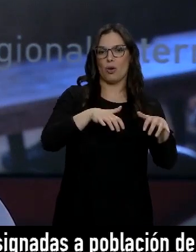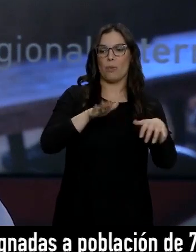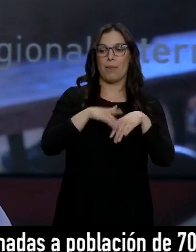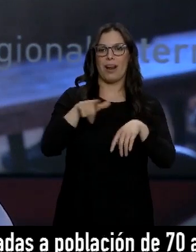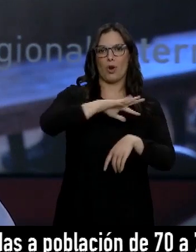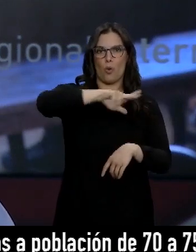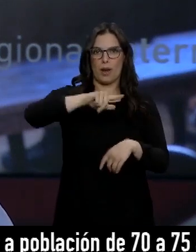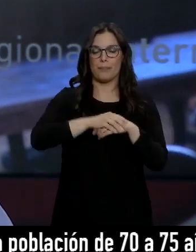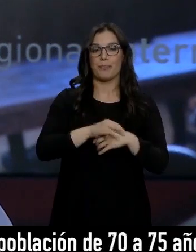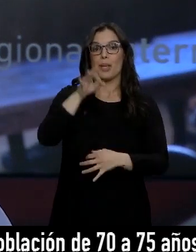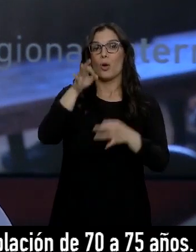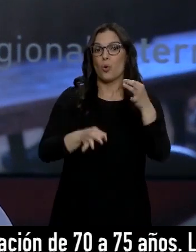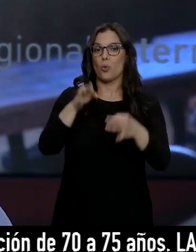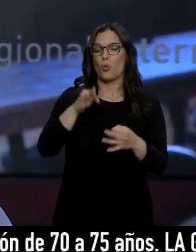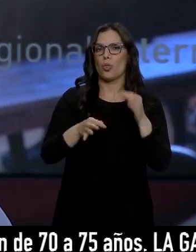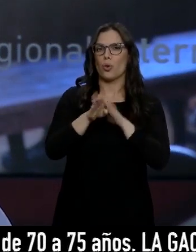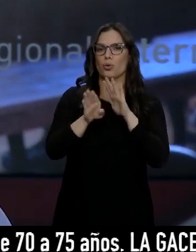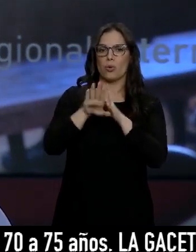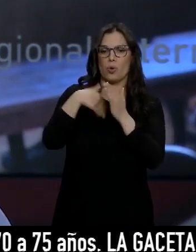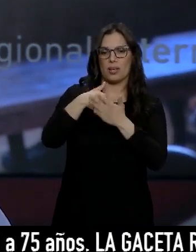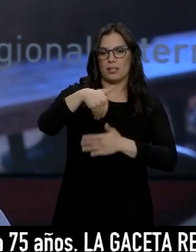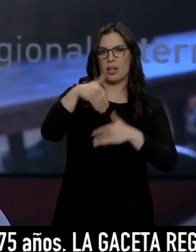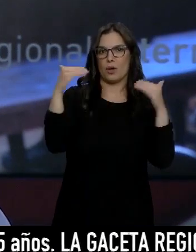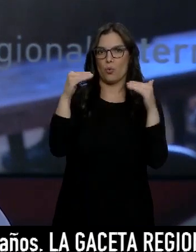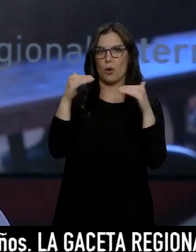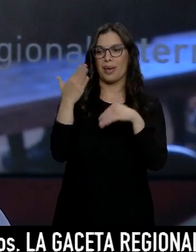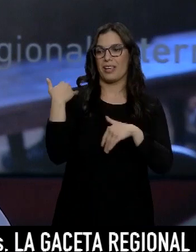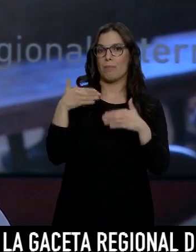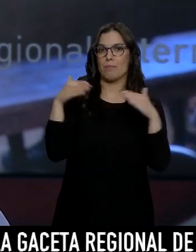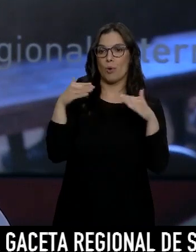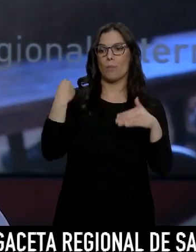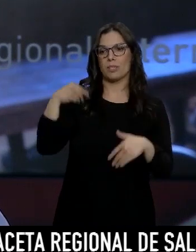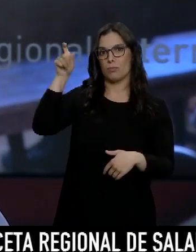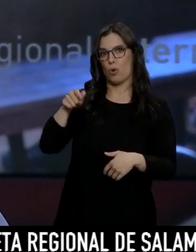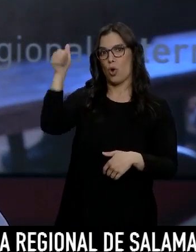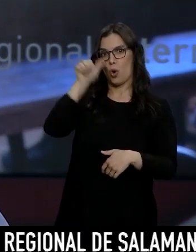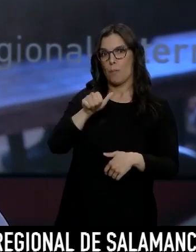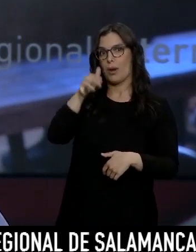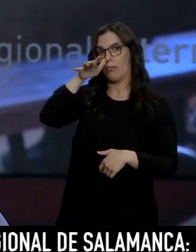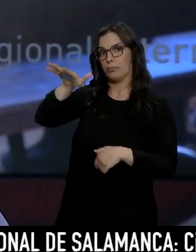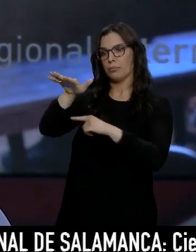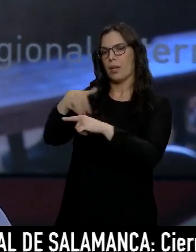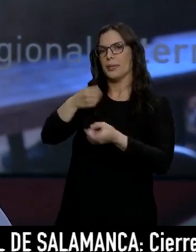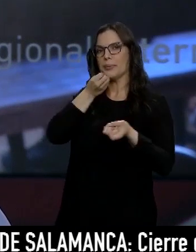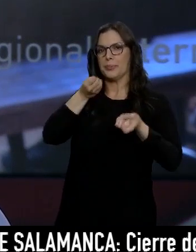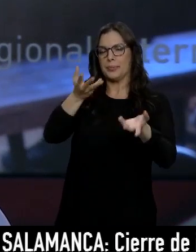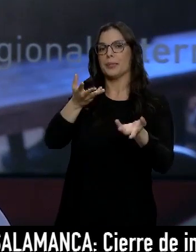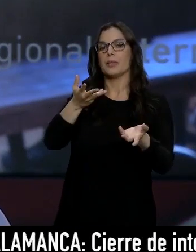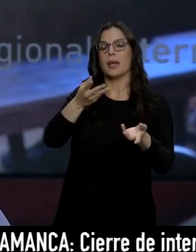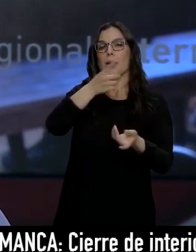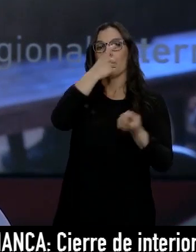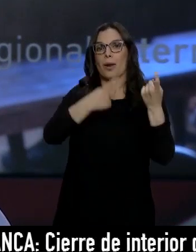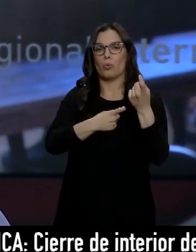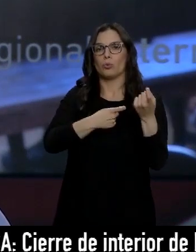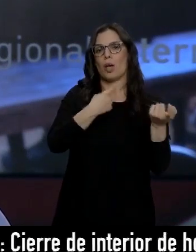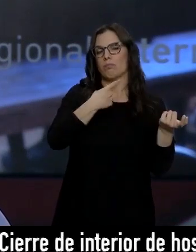robarle. El juicio, que se va a prolongar hasta este jueves, ha comenzado con la declaración del acusado, que se ha negado a responder a las preguntas de